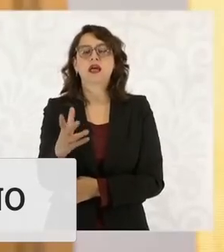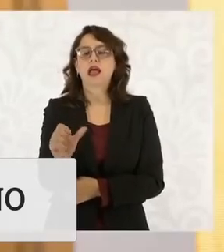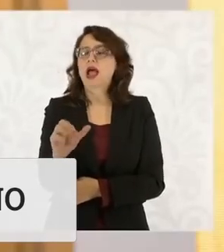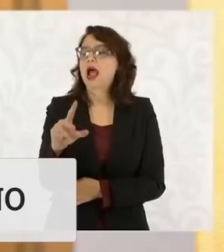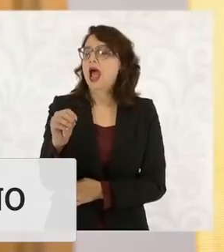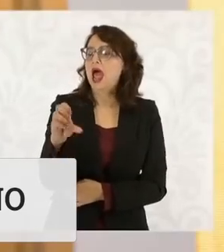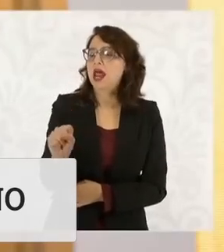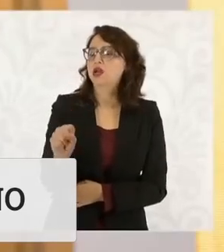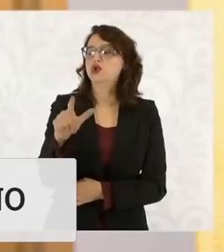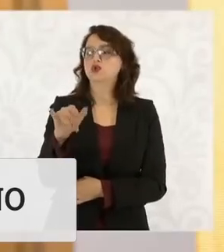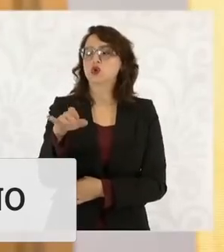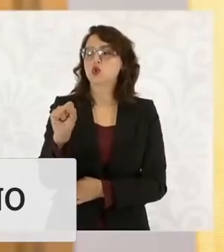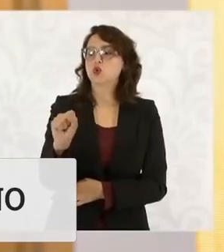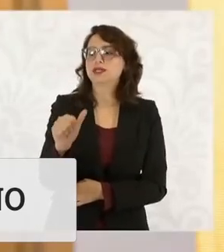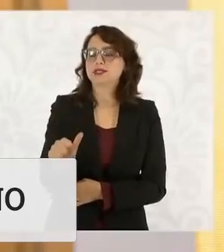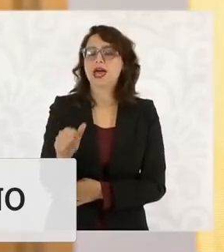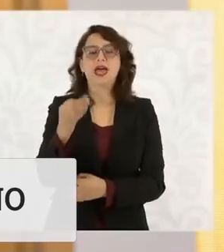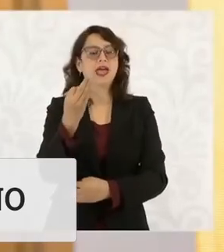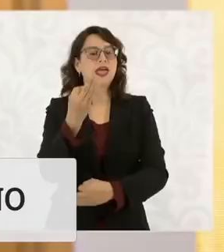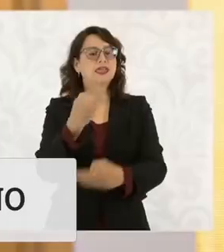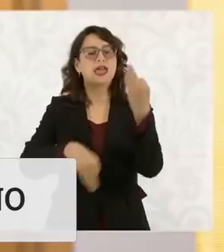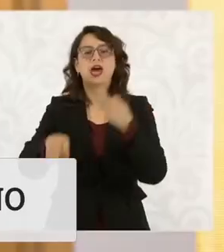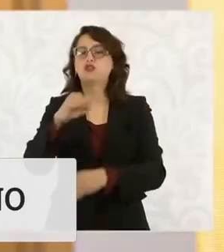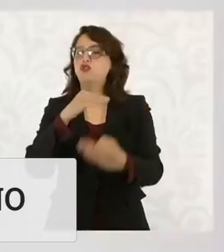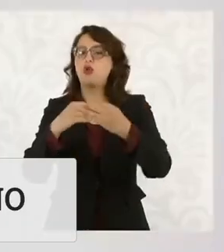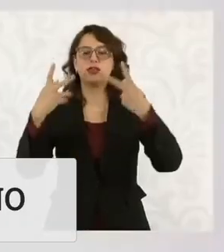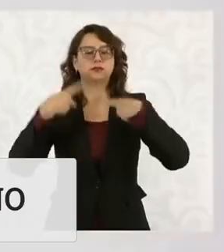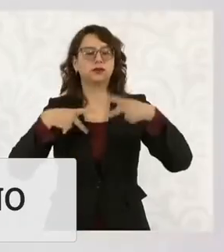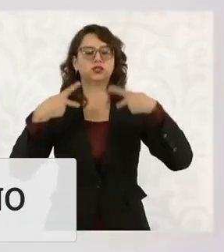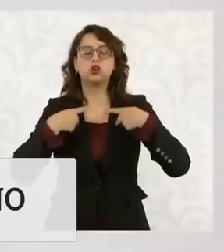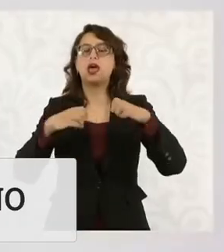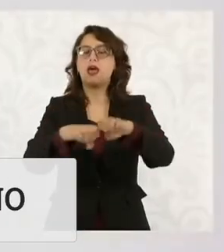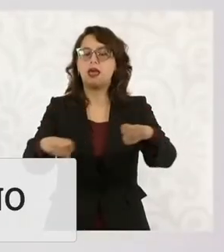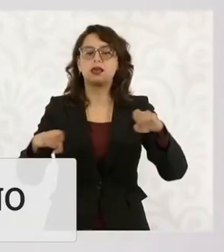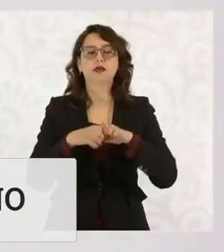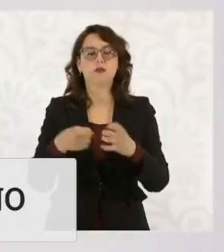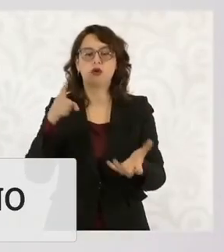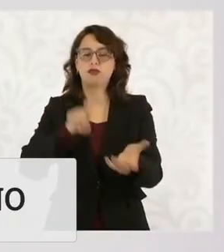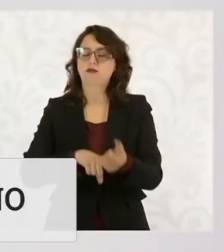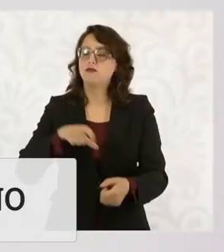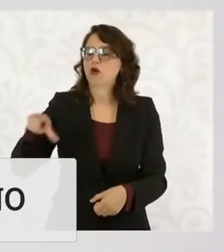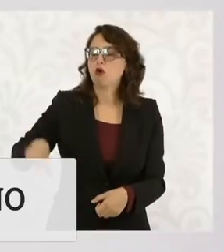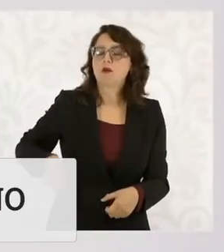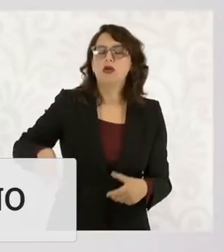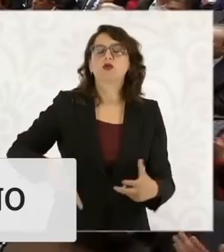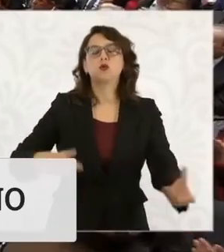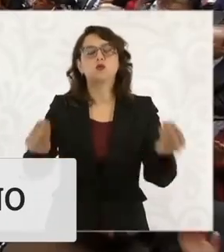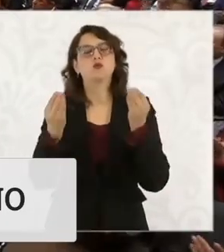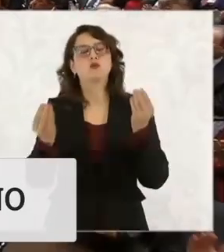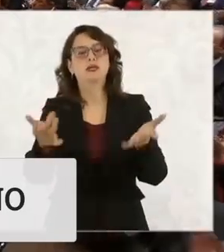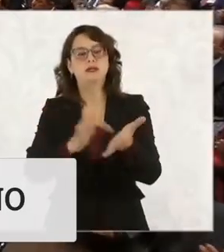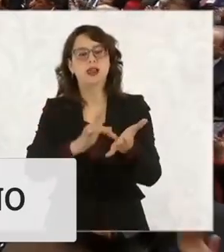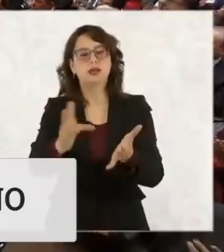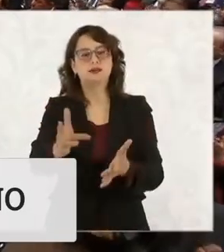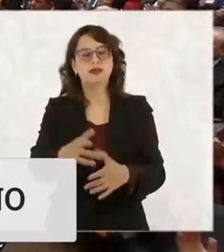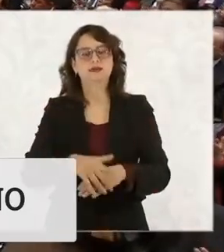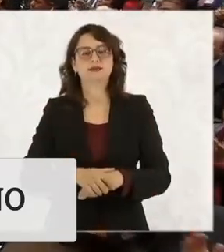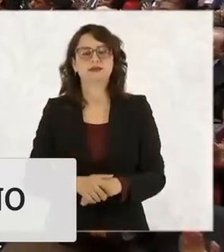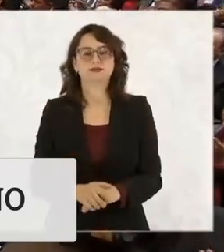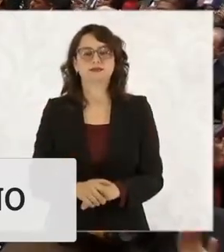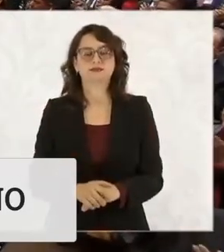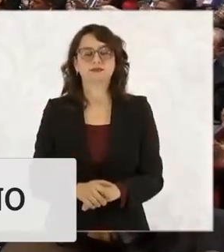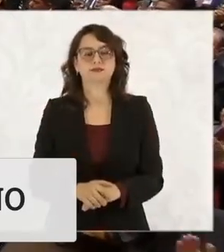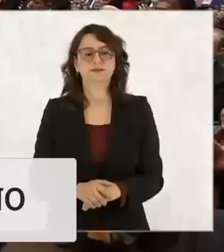Cárdenas, Carlos Augusto, Luisa y a todas y todos los que formamos parte del Gobierno de México.